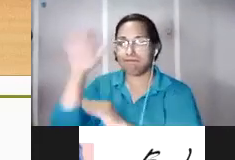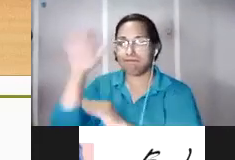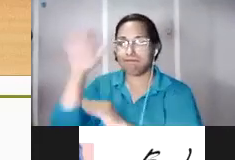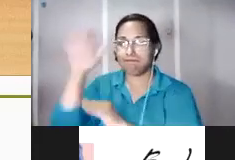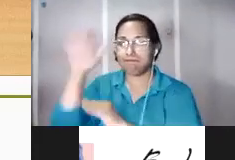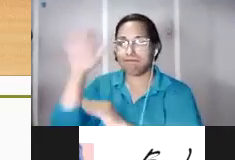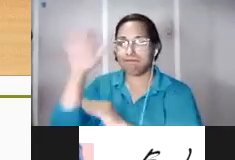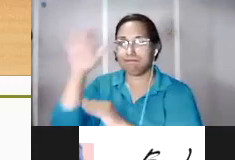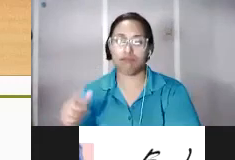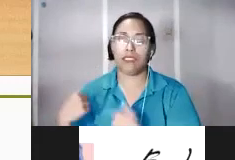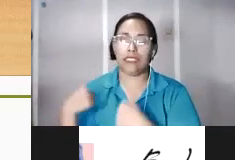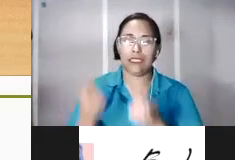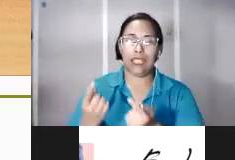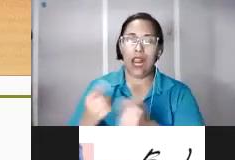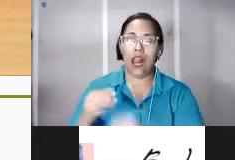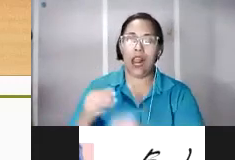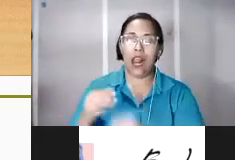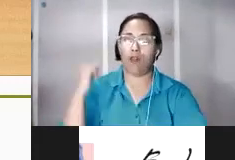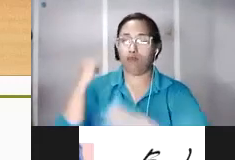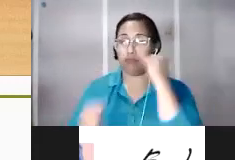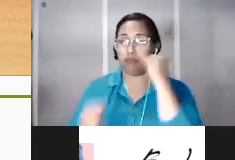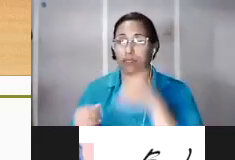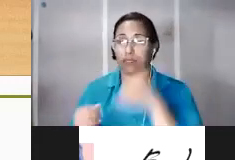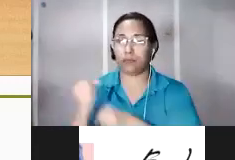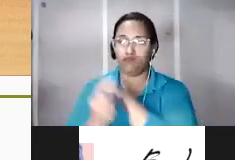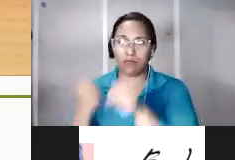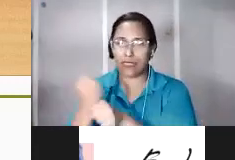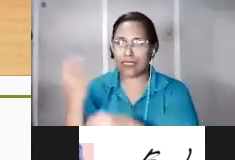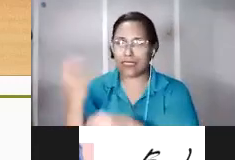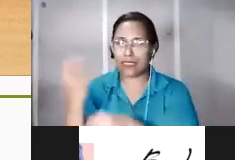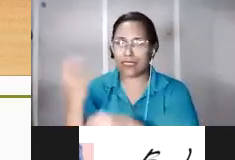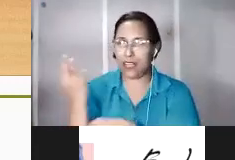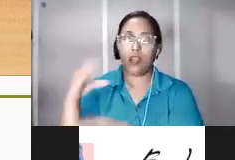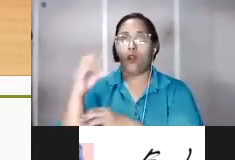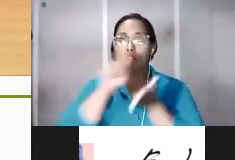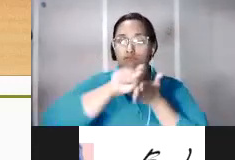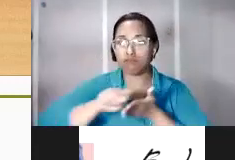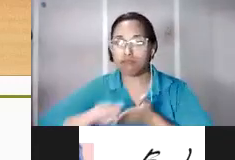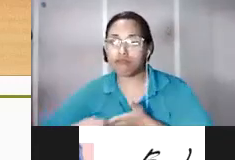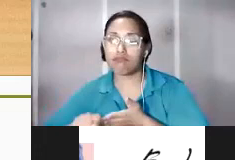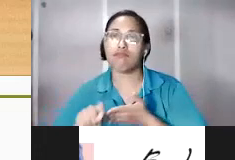criolla que desde el último tercio del siglo XIX, con notoria